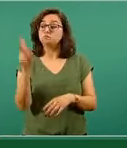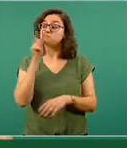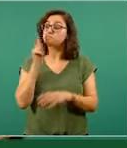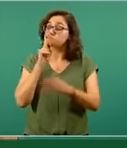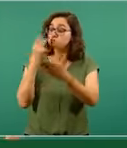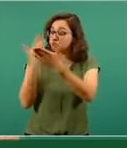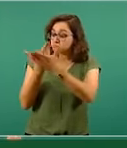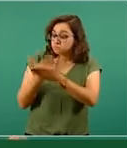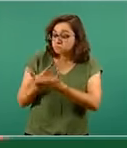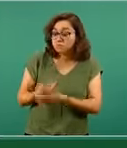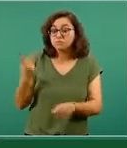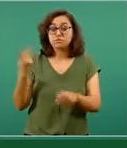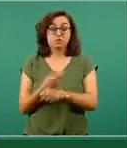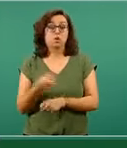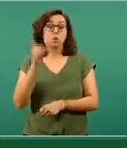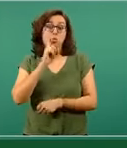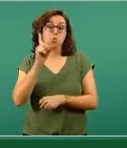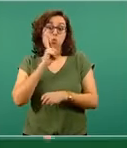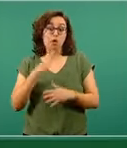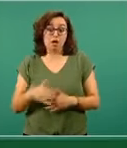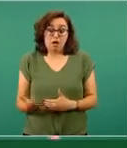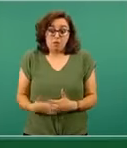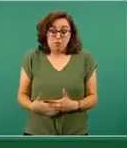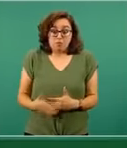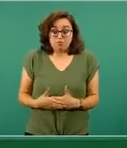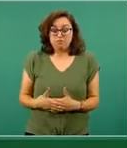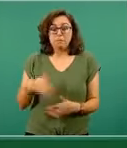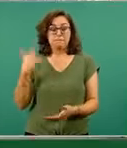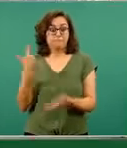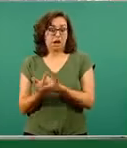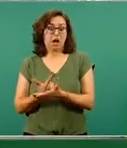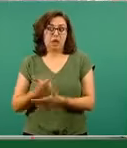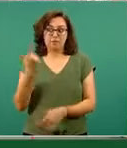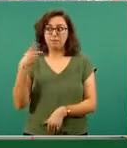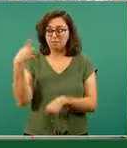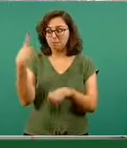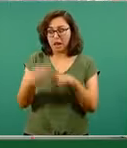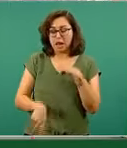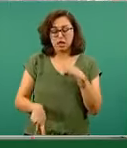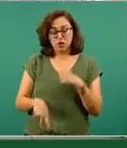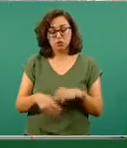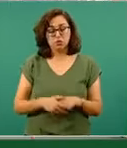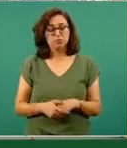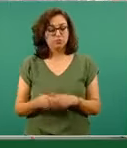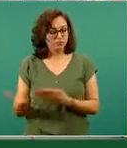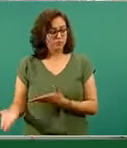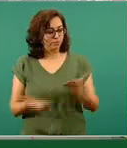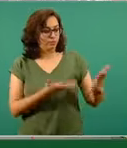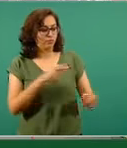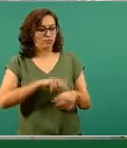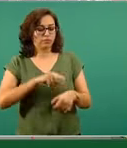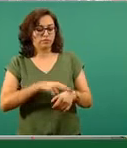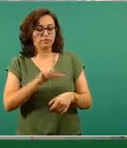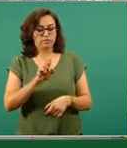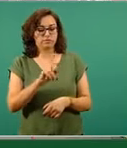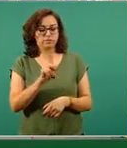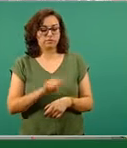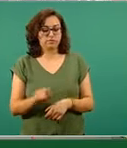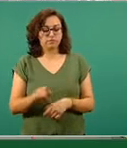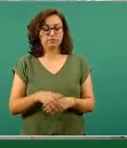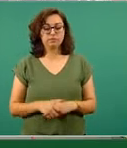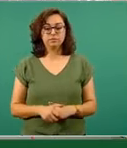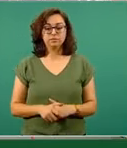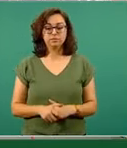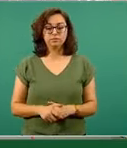existe sobre el riesgo mayor en mujeres embarazadas. Vamos a darle la palabra al doctor López Ridaura para que nos dé estos detalles. Sí,